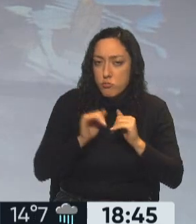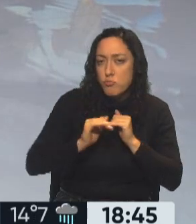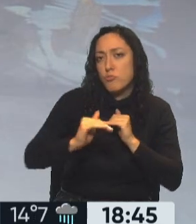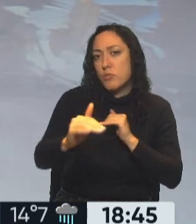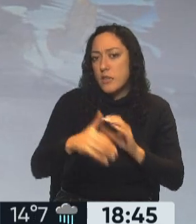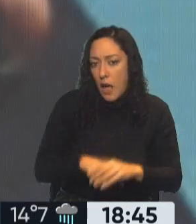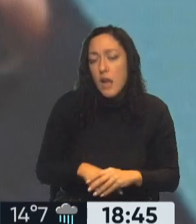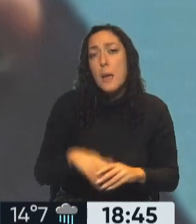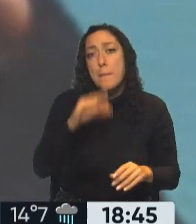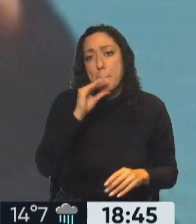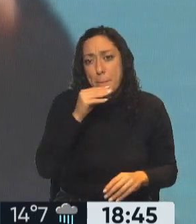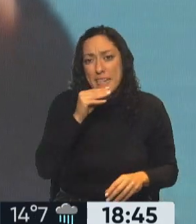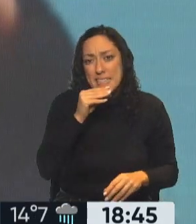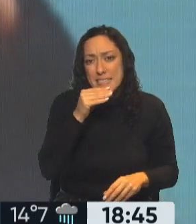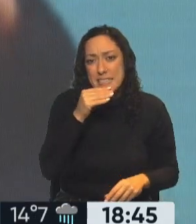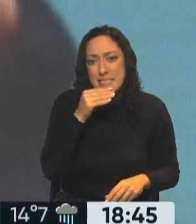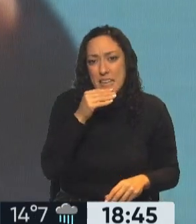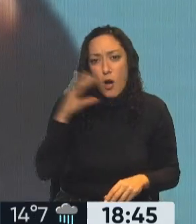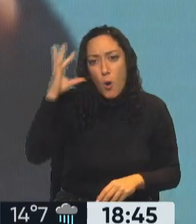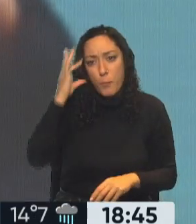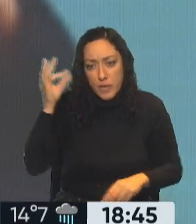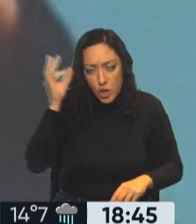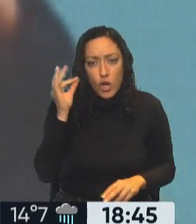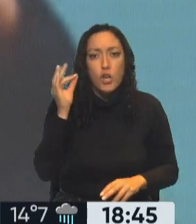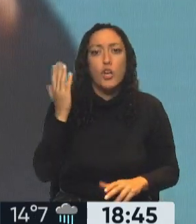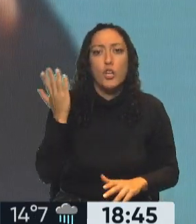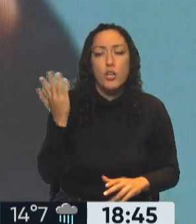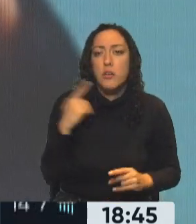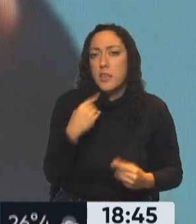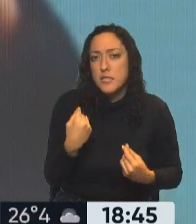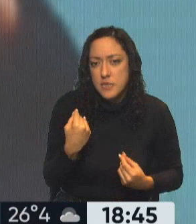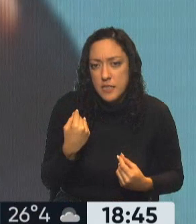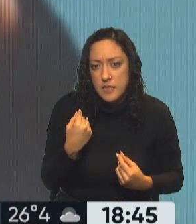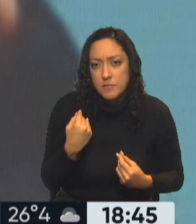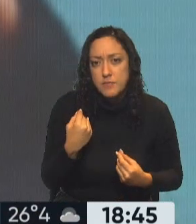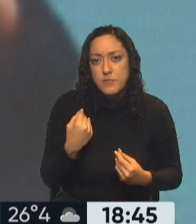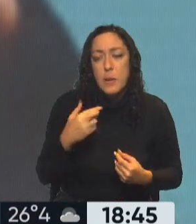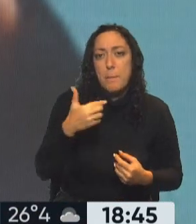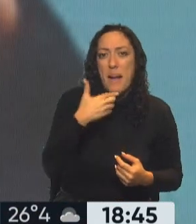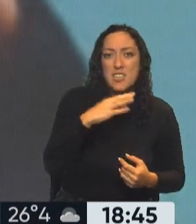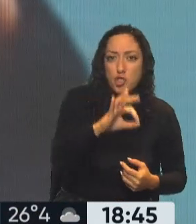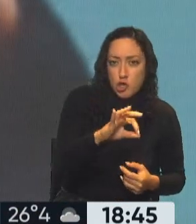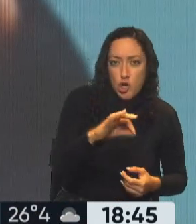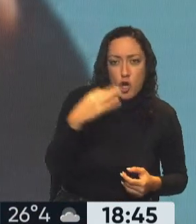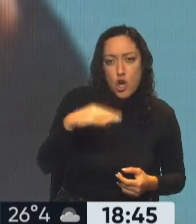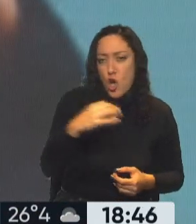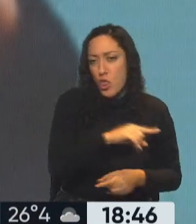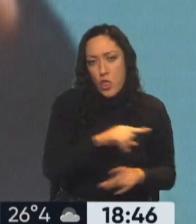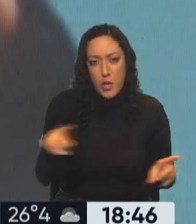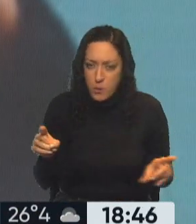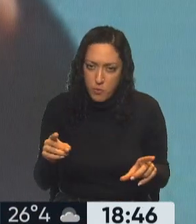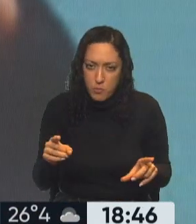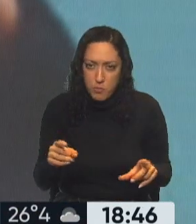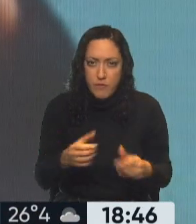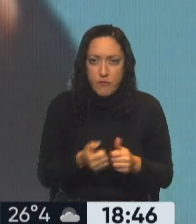Sergio massa que viene de opinar justamente que considera que no debe haber primarias abiertas simultáneas y obligatoria